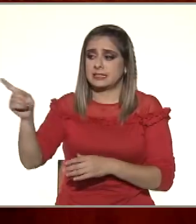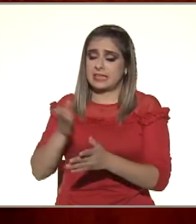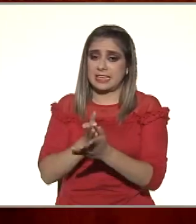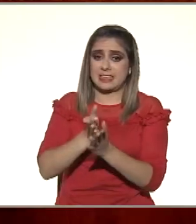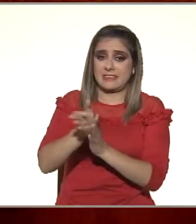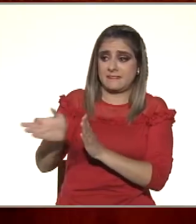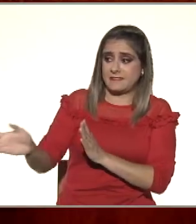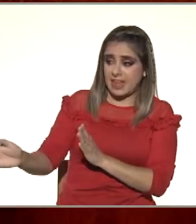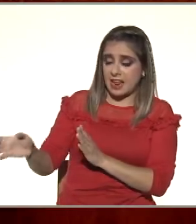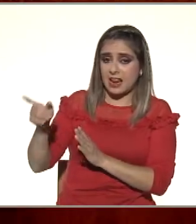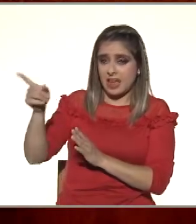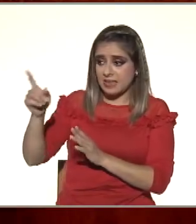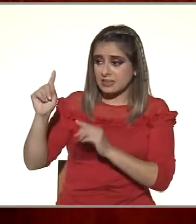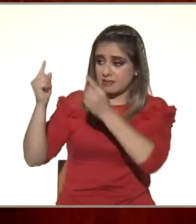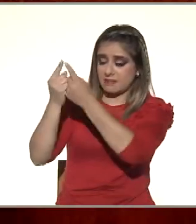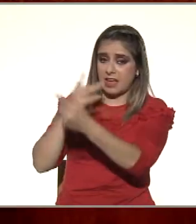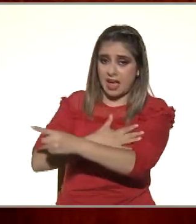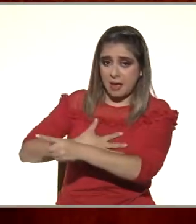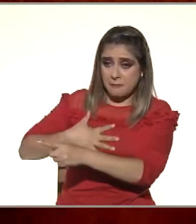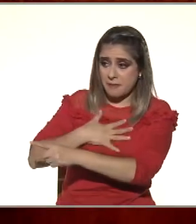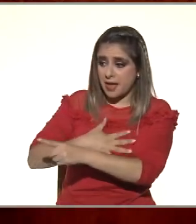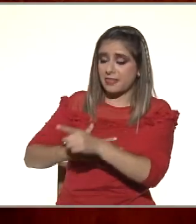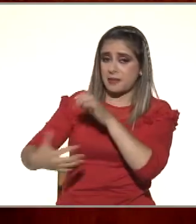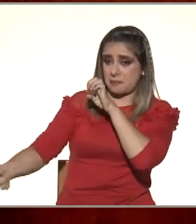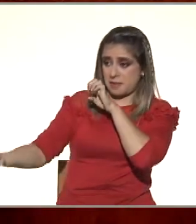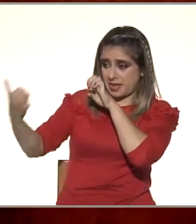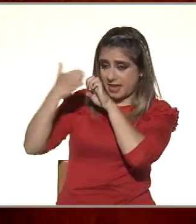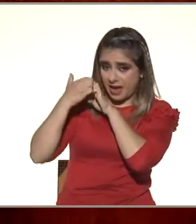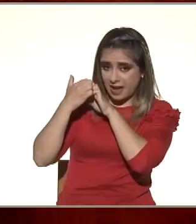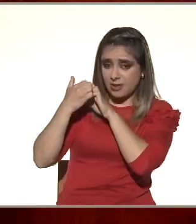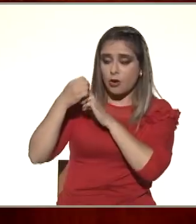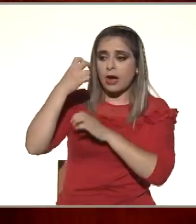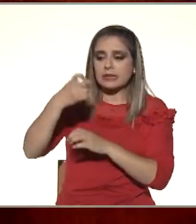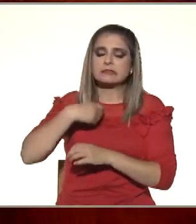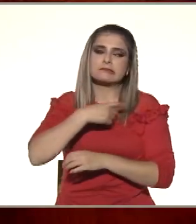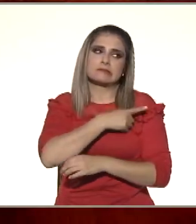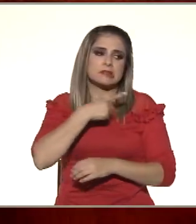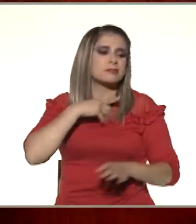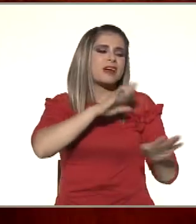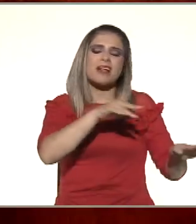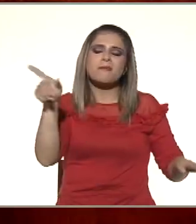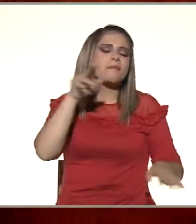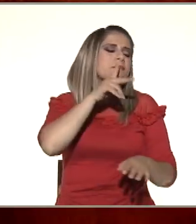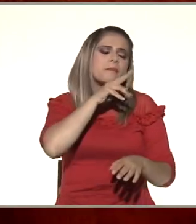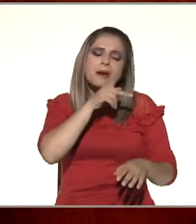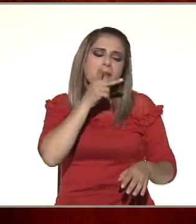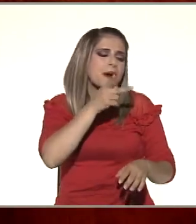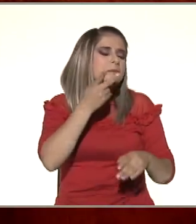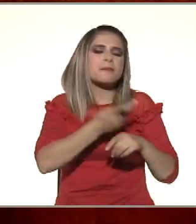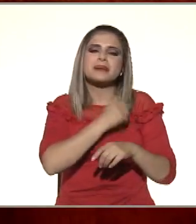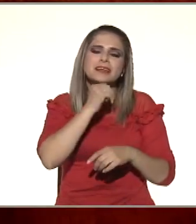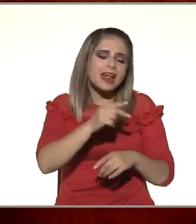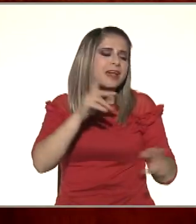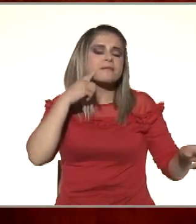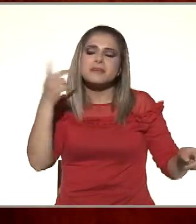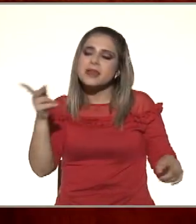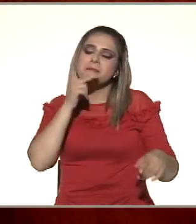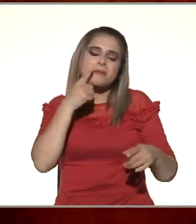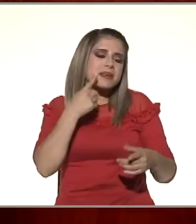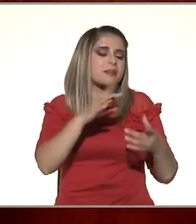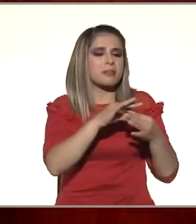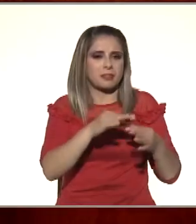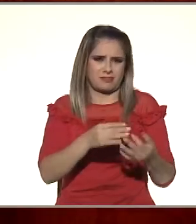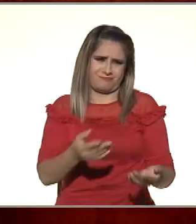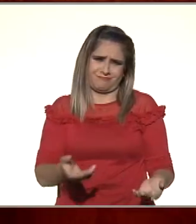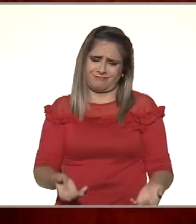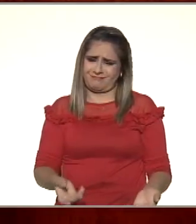voy a hacer quedar bien al padre que engañó, etcétera, como tarea, pues, sí. ¿No? Y yo creo que no. Pues nada más eso te falta,